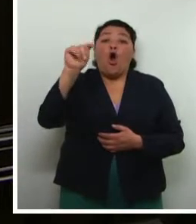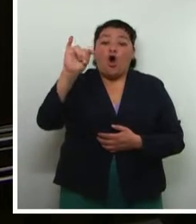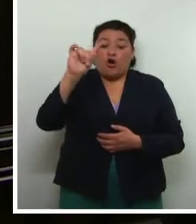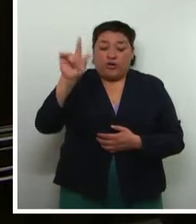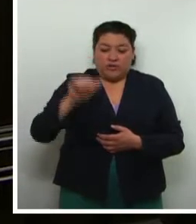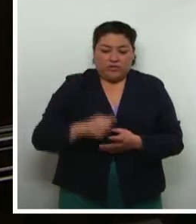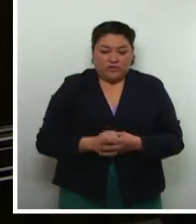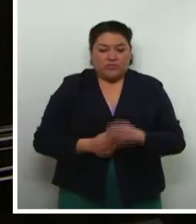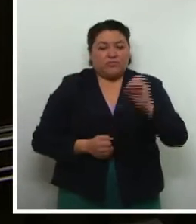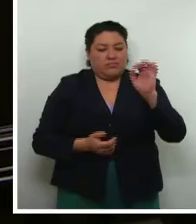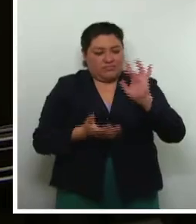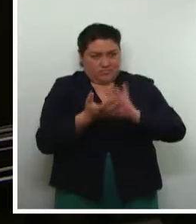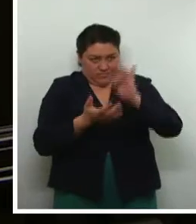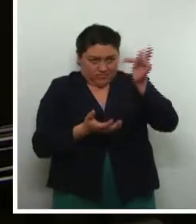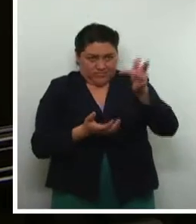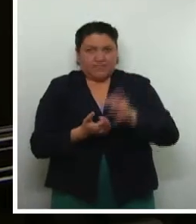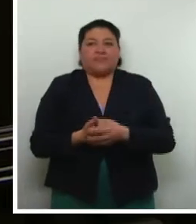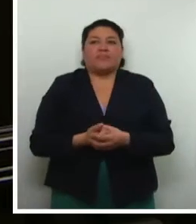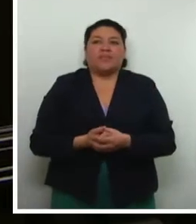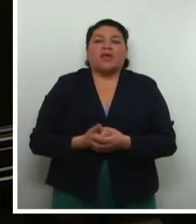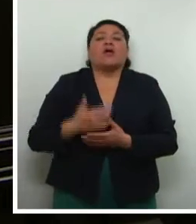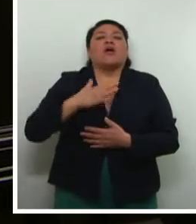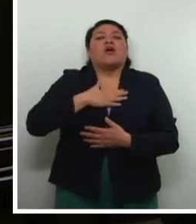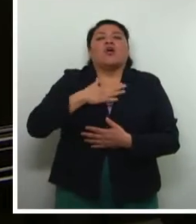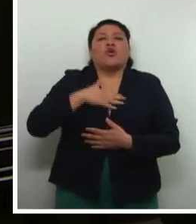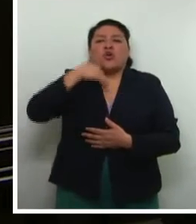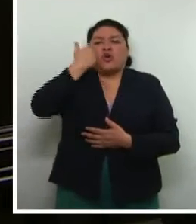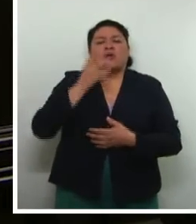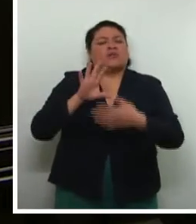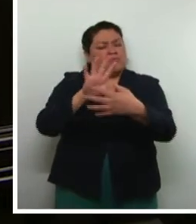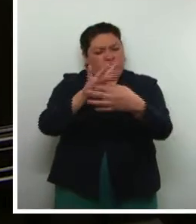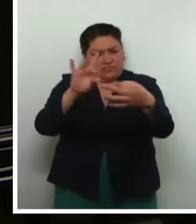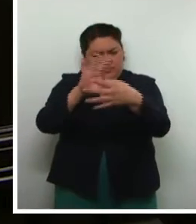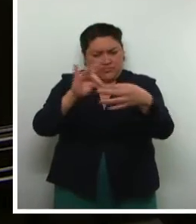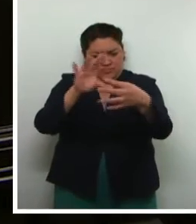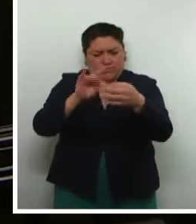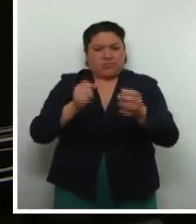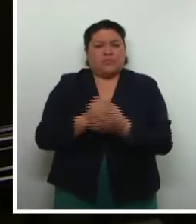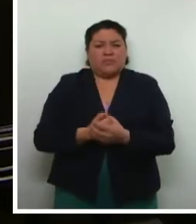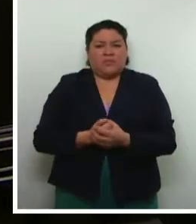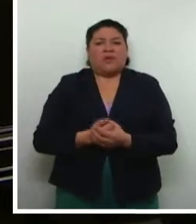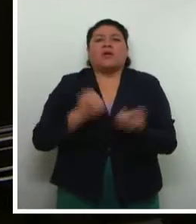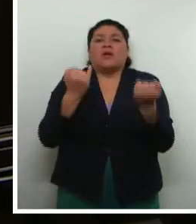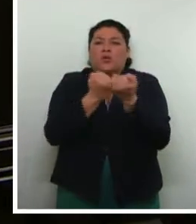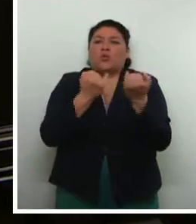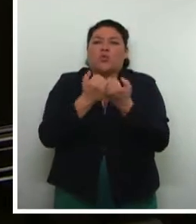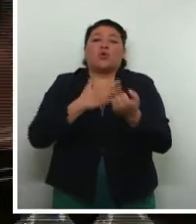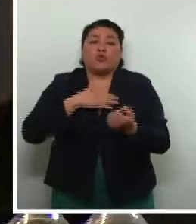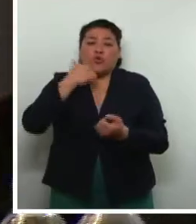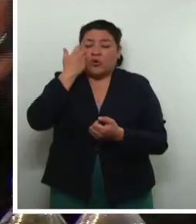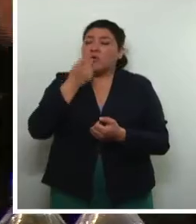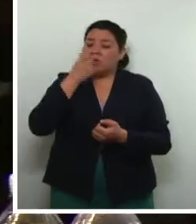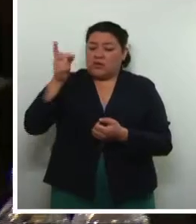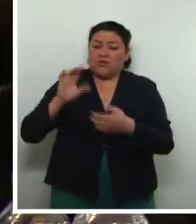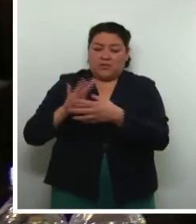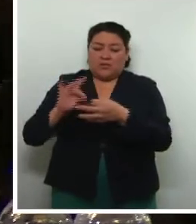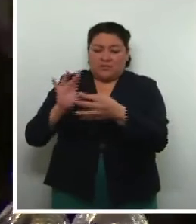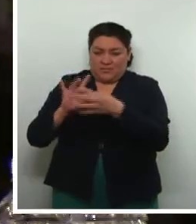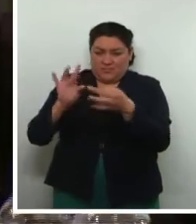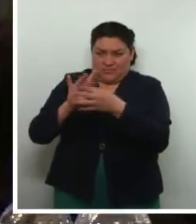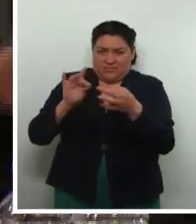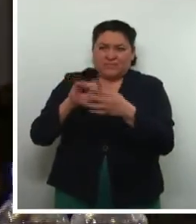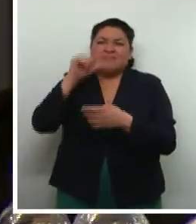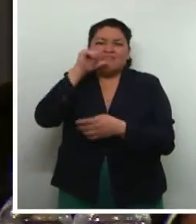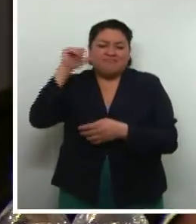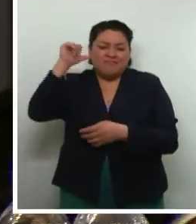Gracias, presidente. Yo lo que quiero decir es que, bueno, ahorita igual me gustaría comentarle al diputado cómo estuvo la discusión de